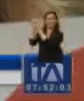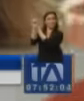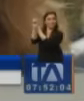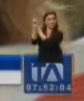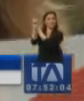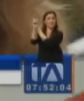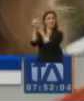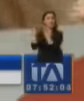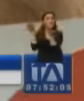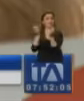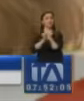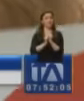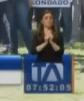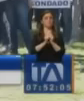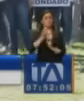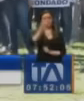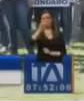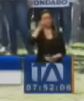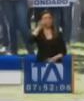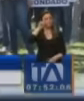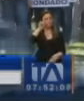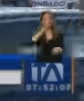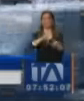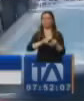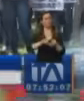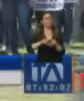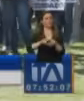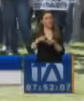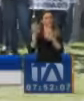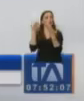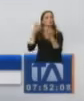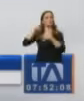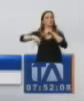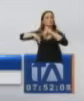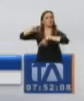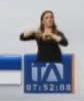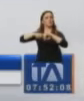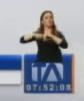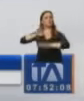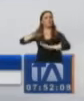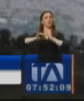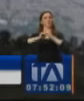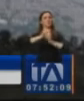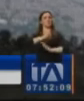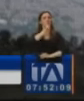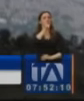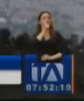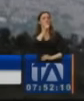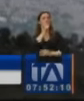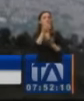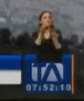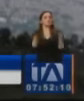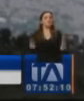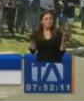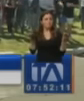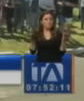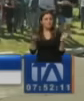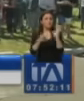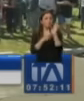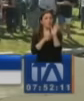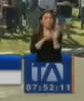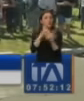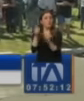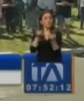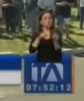Roldós Lofelia indican no estar de acuerdo con la obra porque esta atentaría contra su privacidad y porque creen que hay